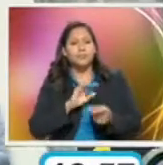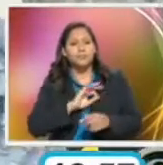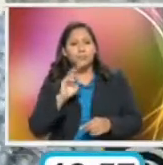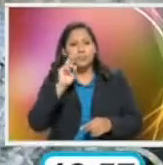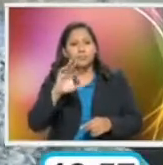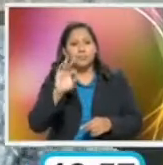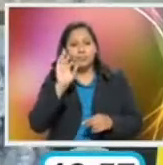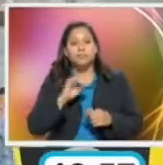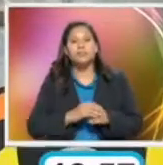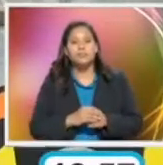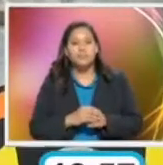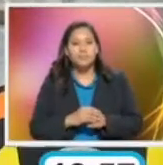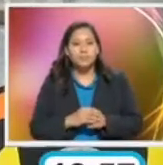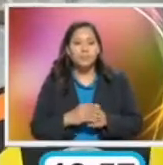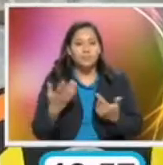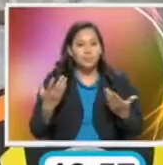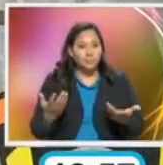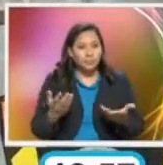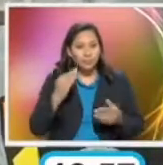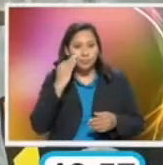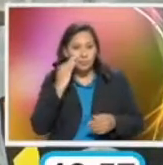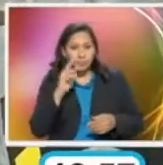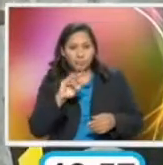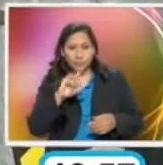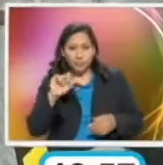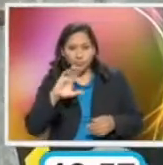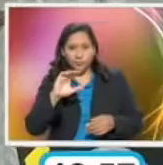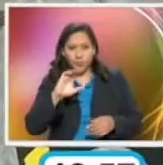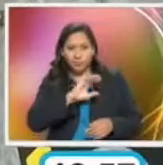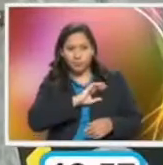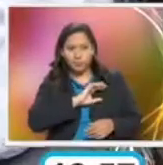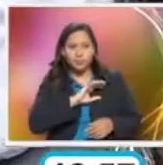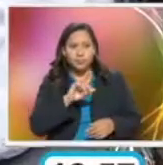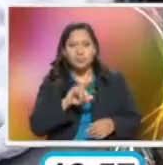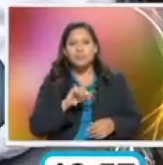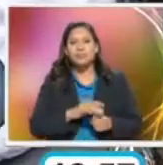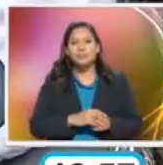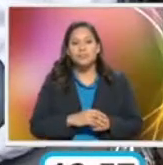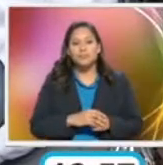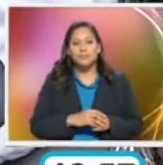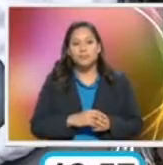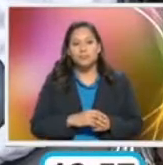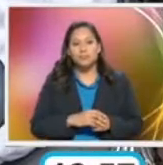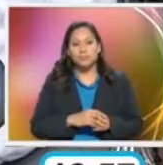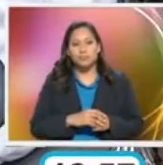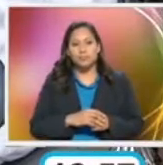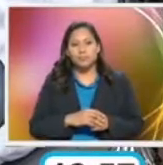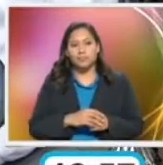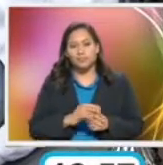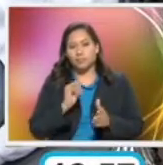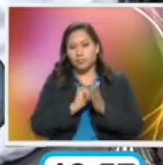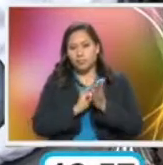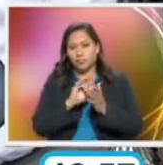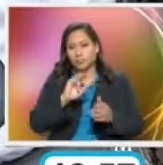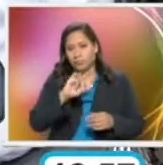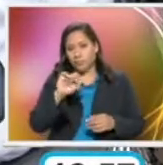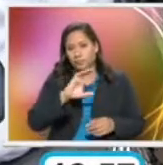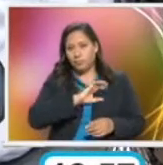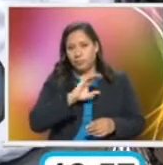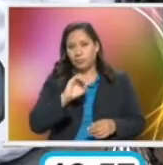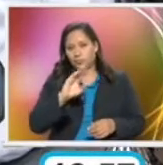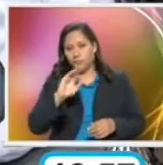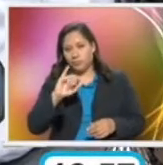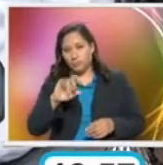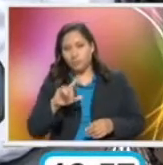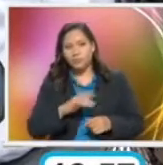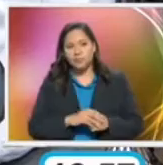encontrar? ¿Cómo los podemos seguir? Facebook, Villa Cariño, el fanpage oficial. ¿Sí? En YouTube, Villa Cariño Oficial. Hecho.